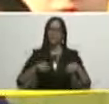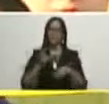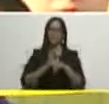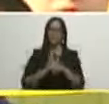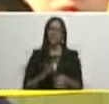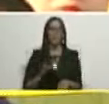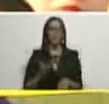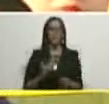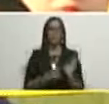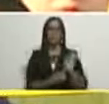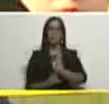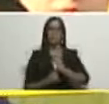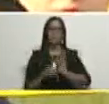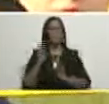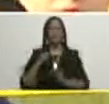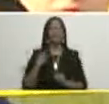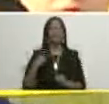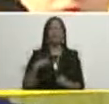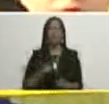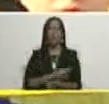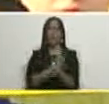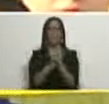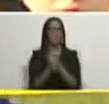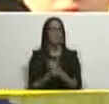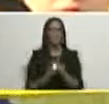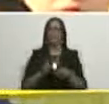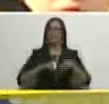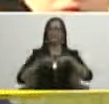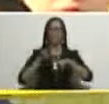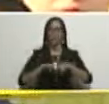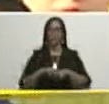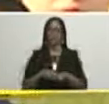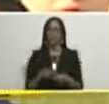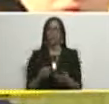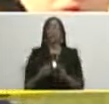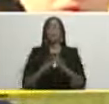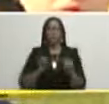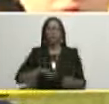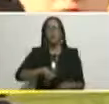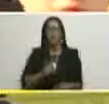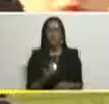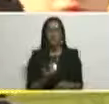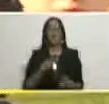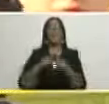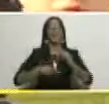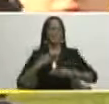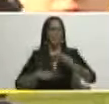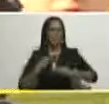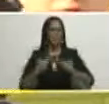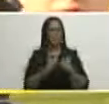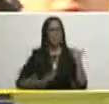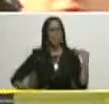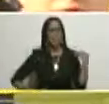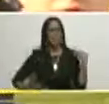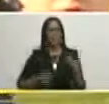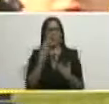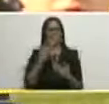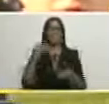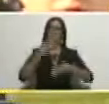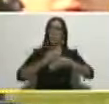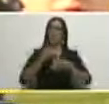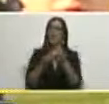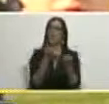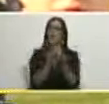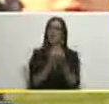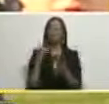importante destacar que nunca había tenido modificaciones, reestructuraciones. Y todo fue posible en revolución, presidente, frente a un bloqueo económico.